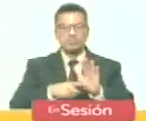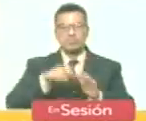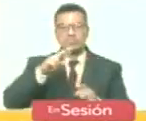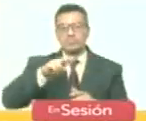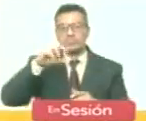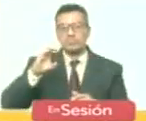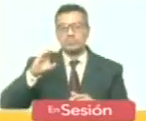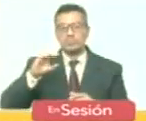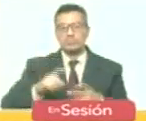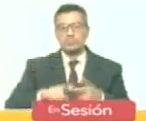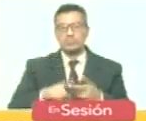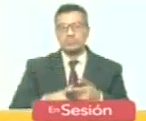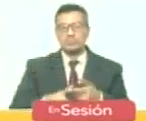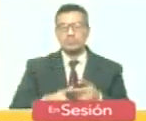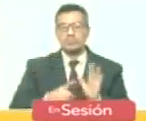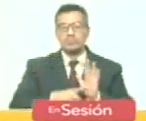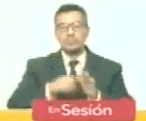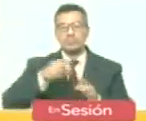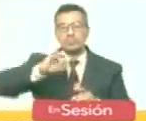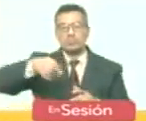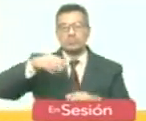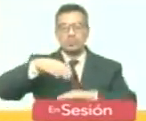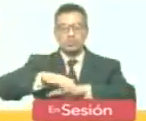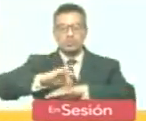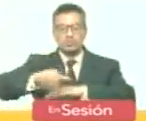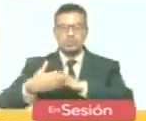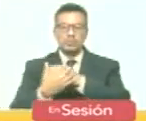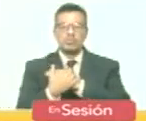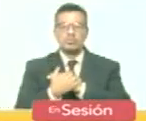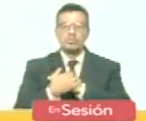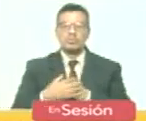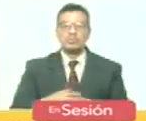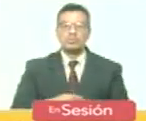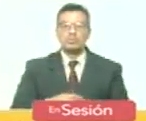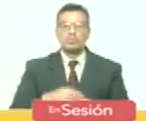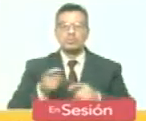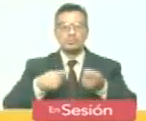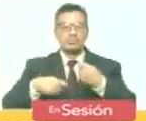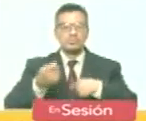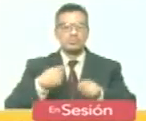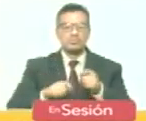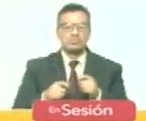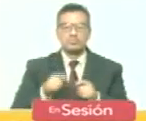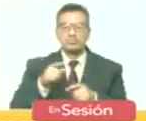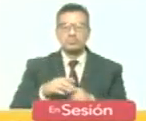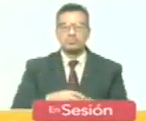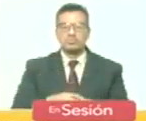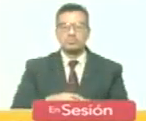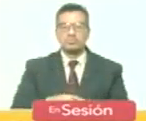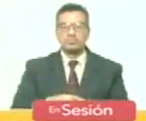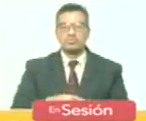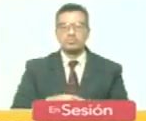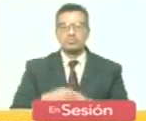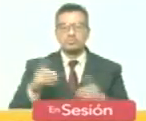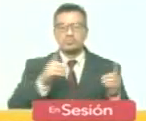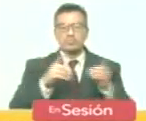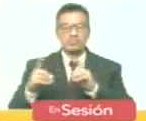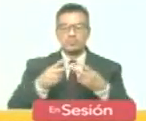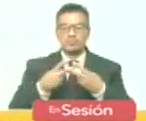Chatterton, frente a Jorge Rodríguez, a unas negociaciones, a un diálogo de